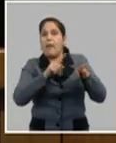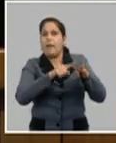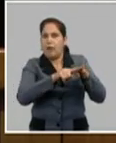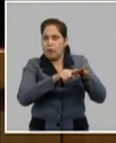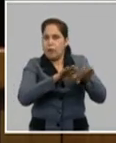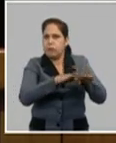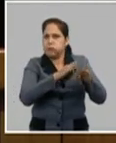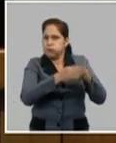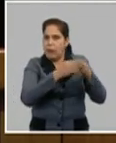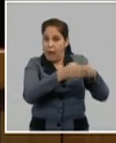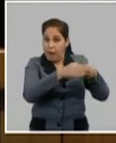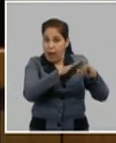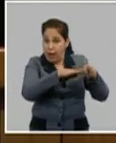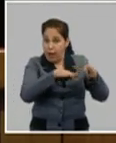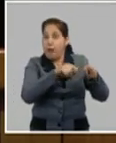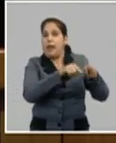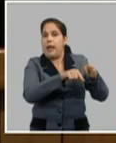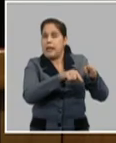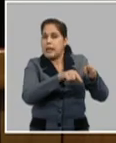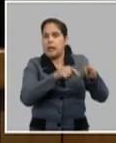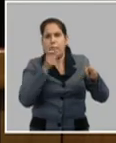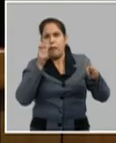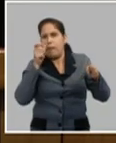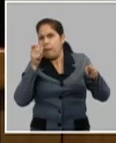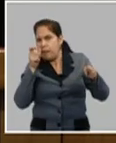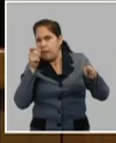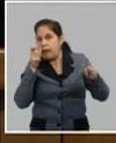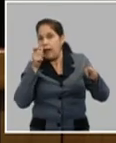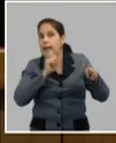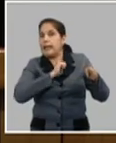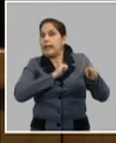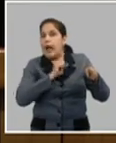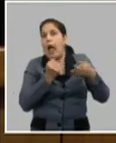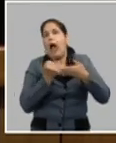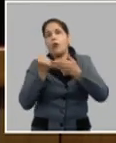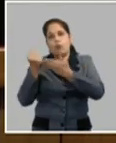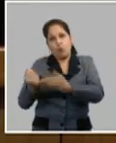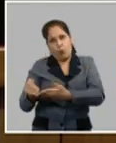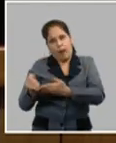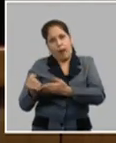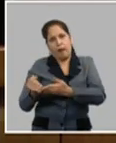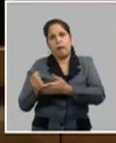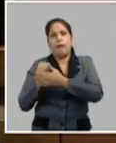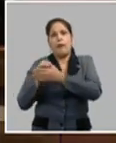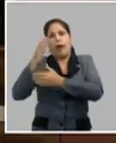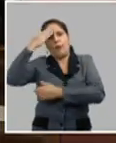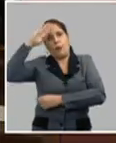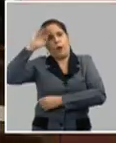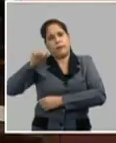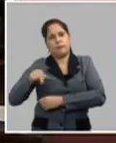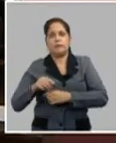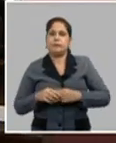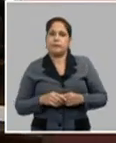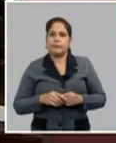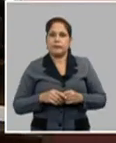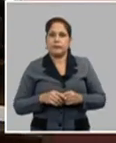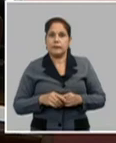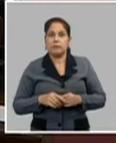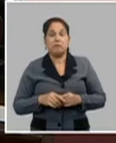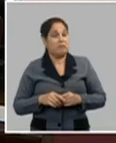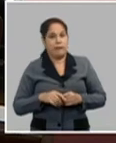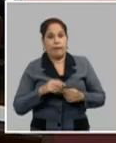sustituyó así en aparente e hipócrita gesto amigable a la enmienda Platt,